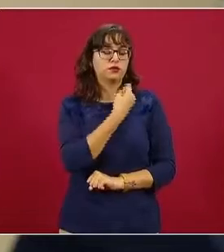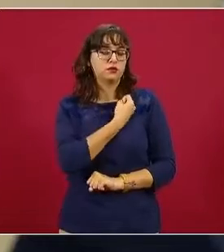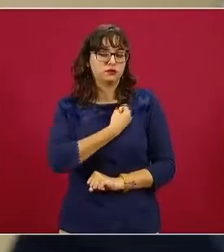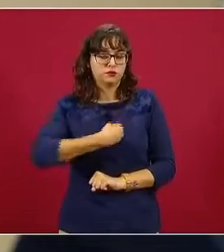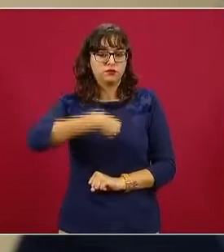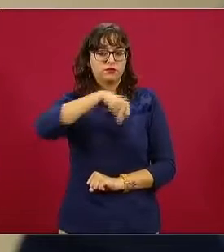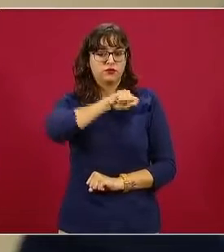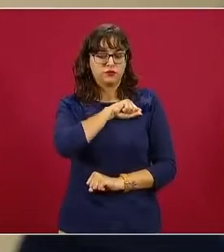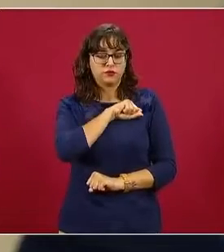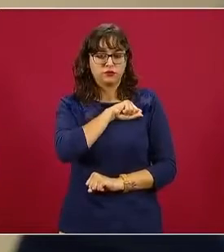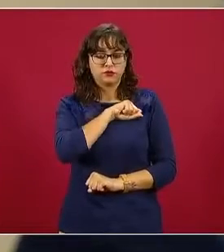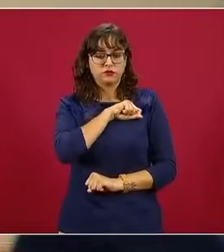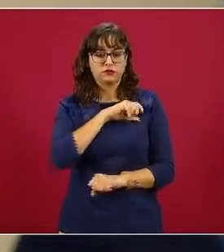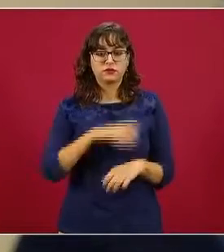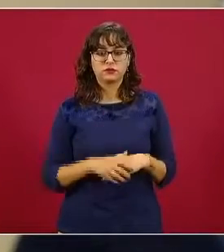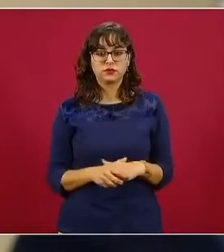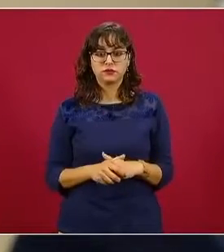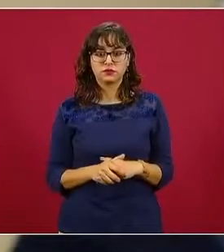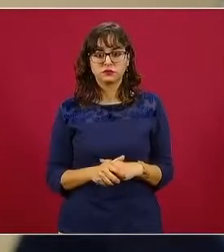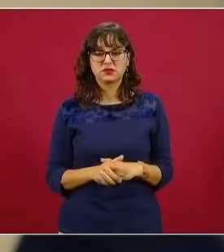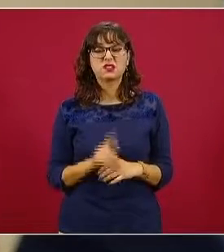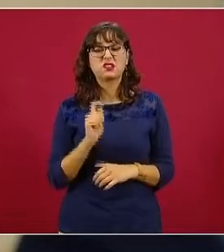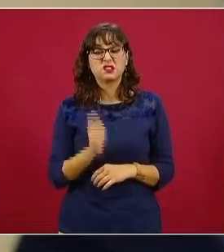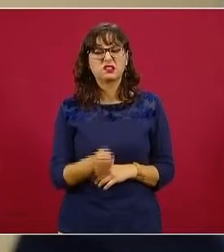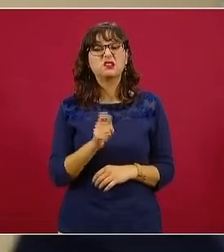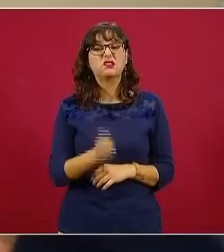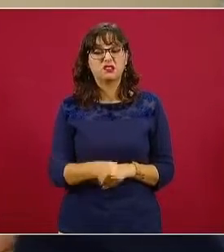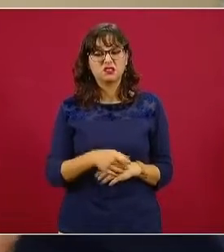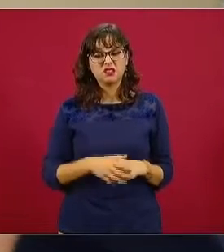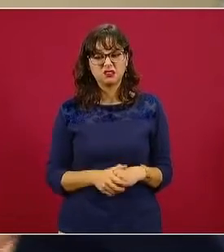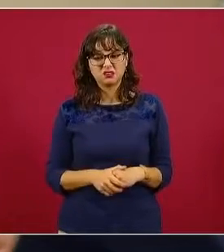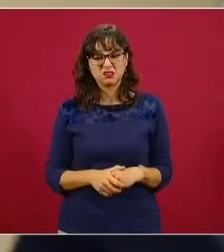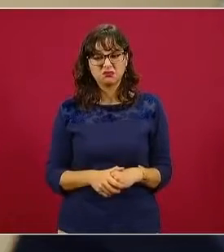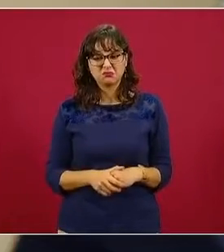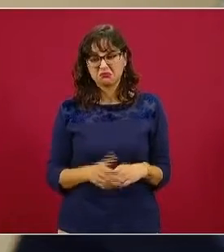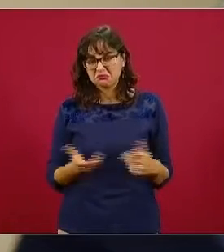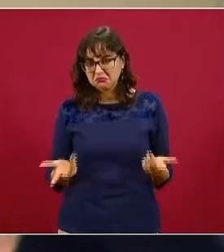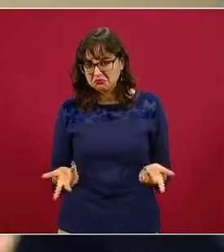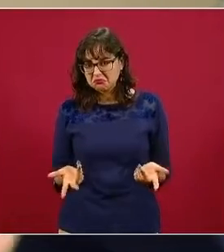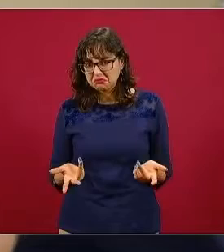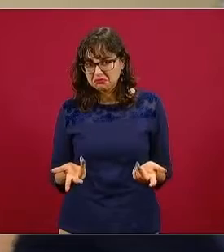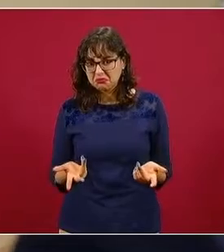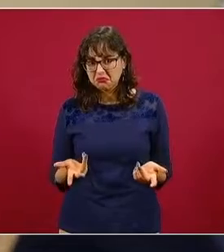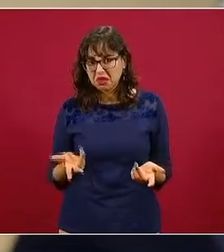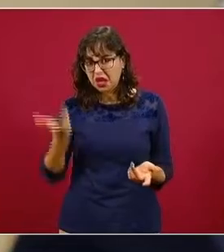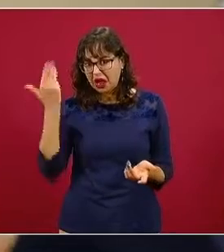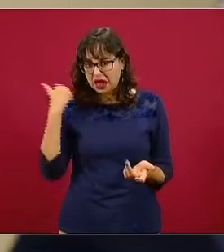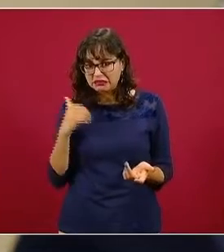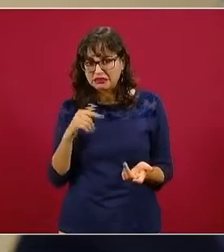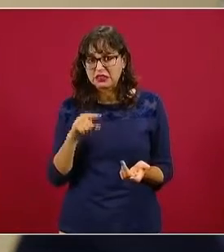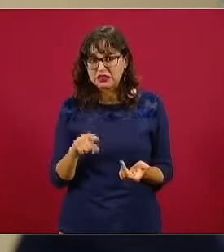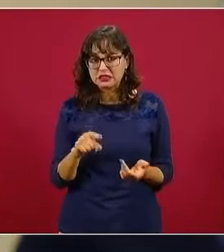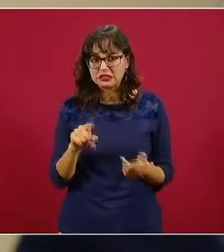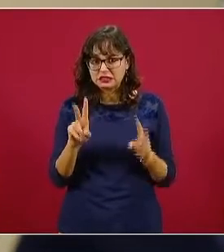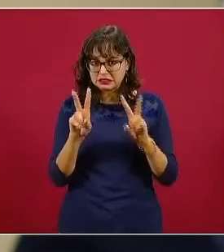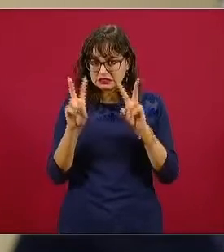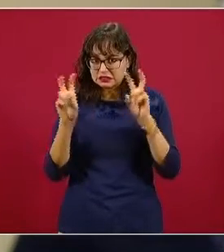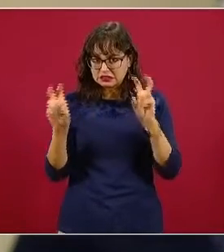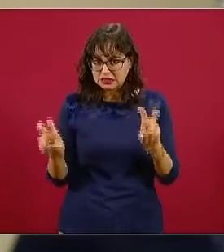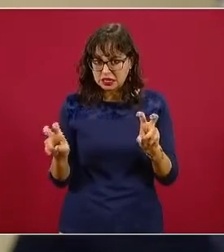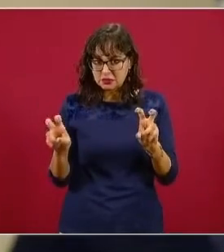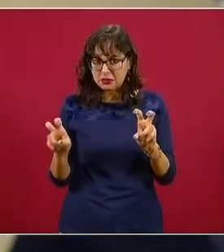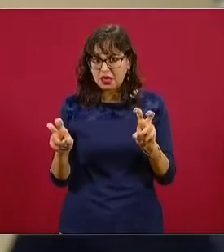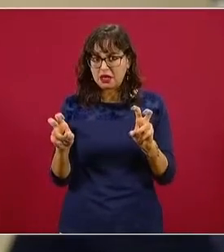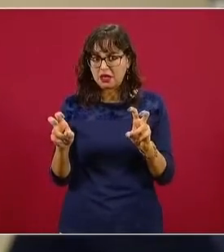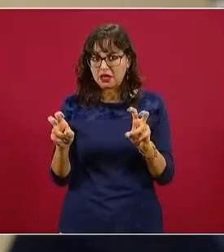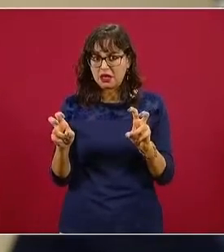es, ¿eso qué implica? Y si eso está relacionado con lo que alguna vez nos había dicho aquí de la descentralización